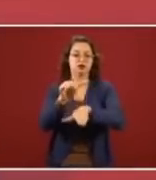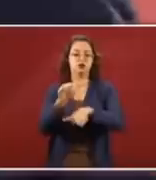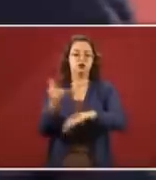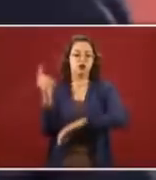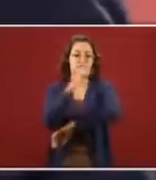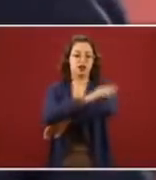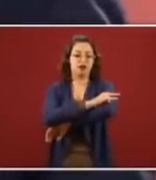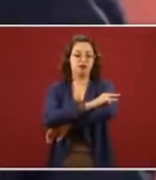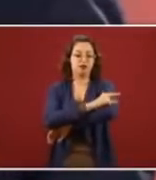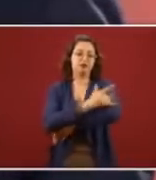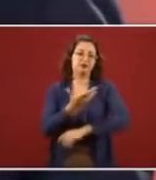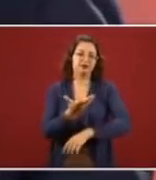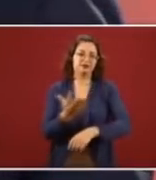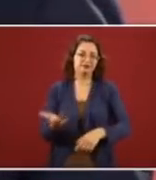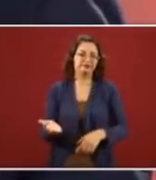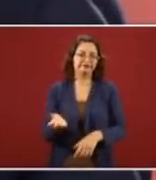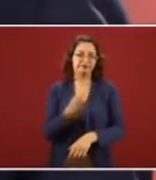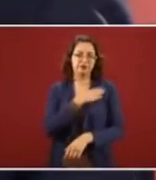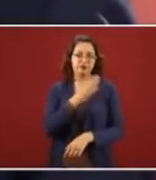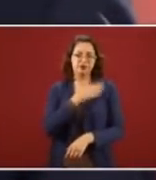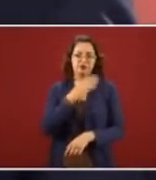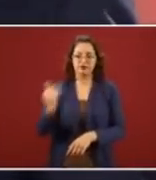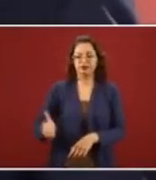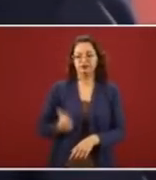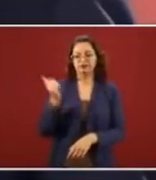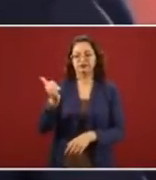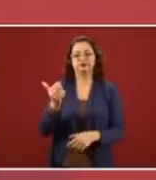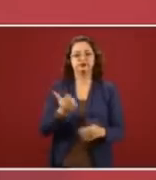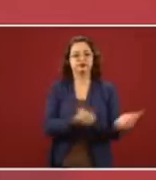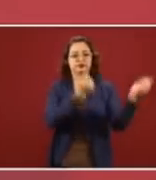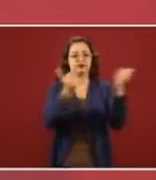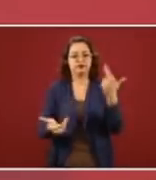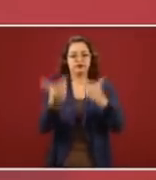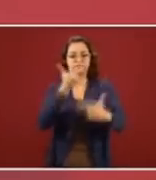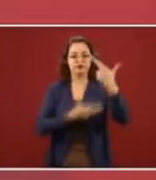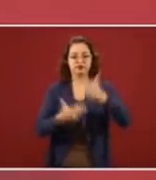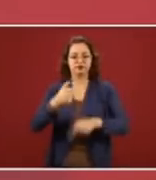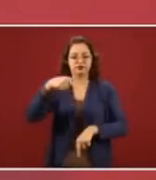tema, que ya lo íbamos a regresar,